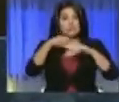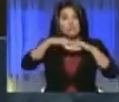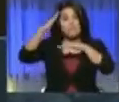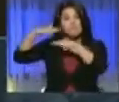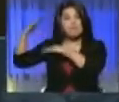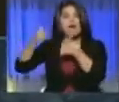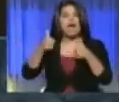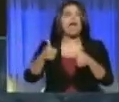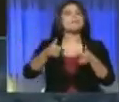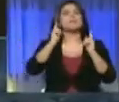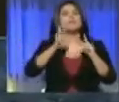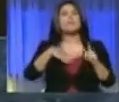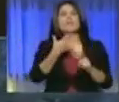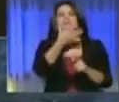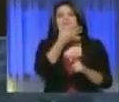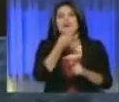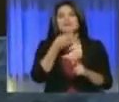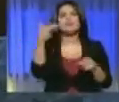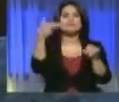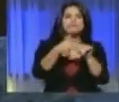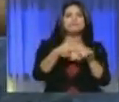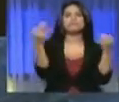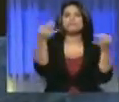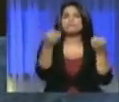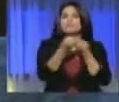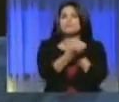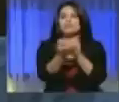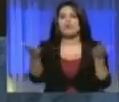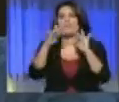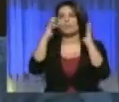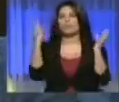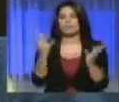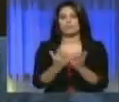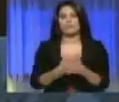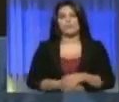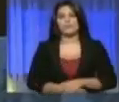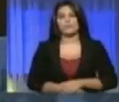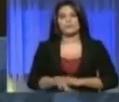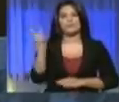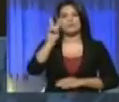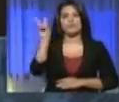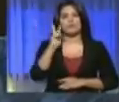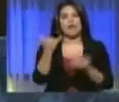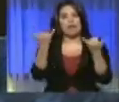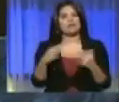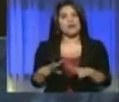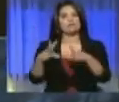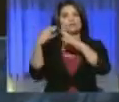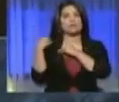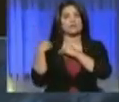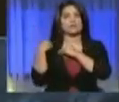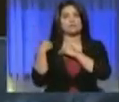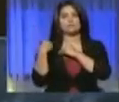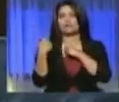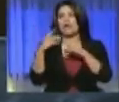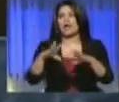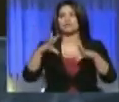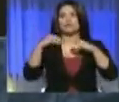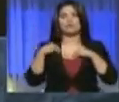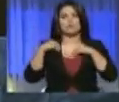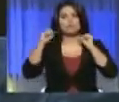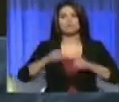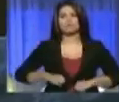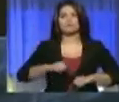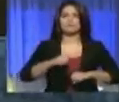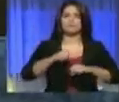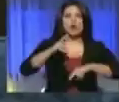garantizados. Así de sencillo es. Por eso es que Venezuela, asumiendo su papel de articulador, de constructor